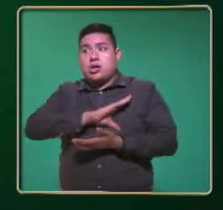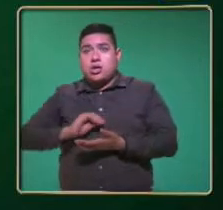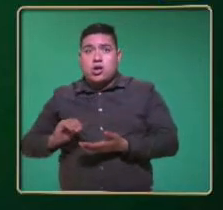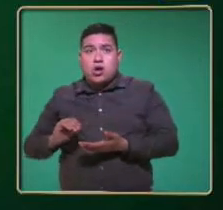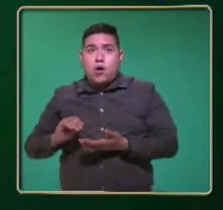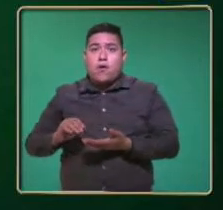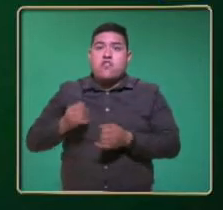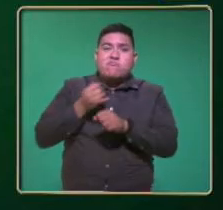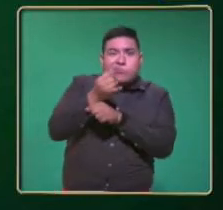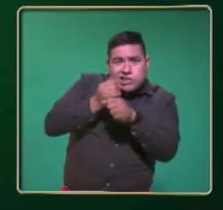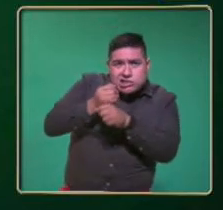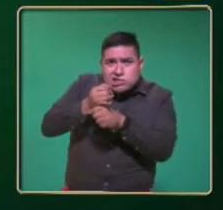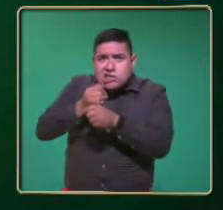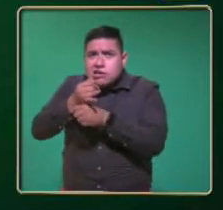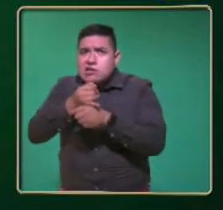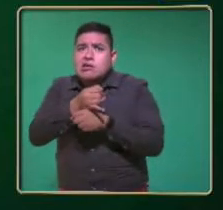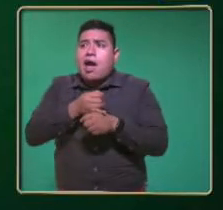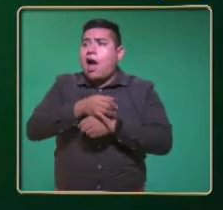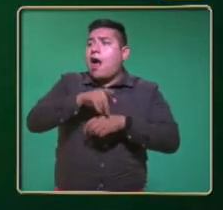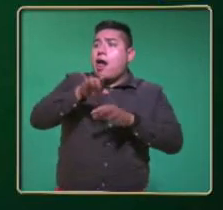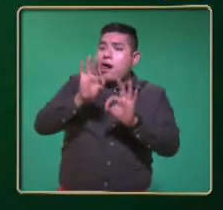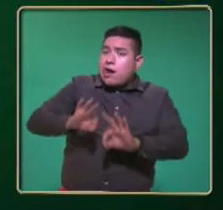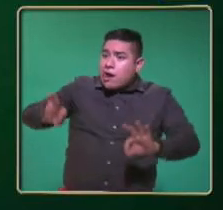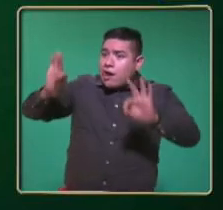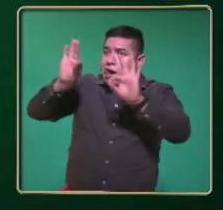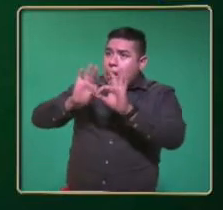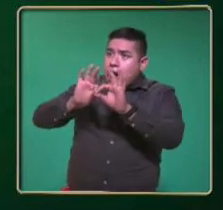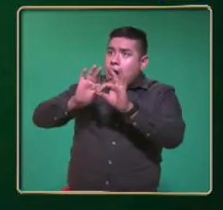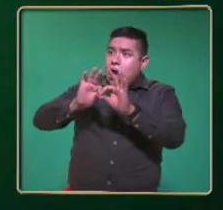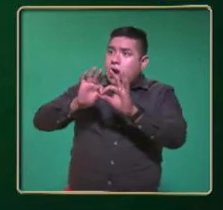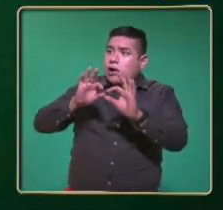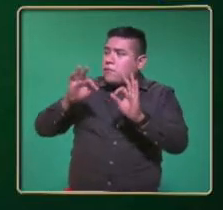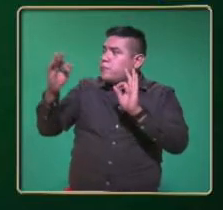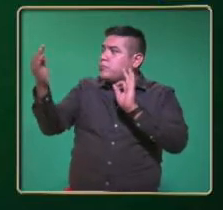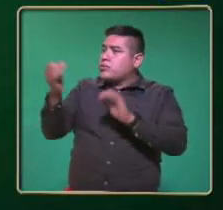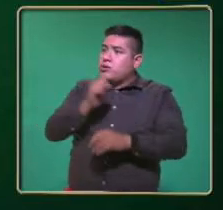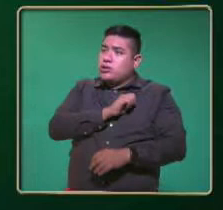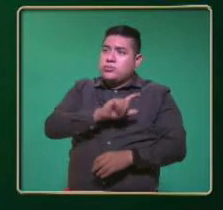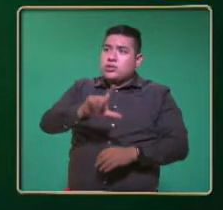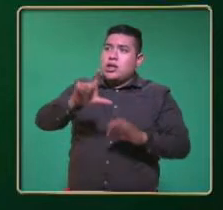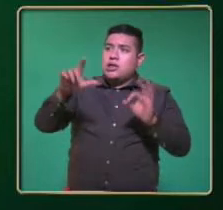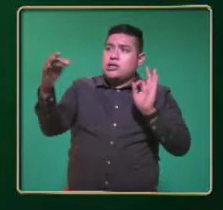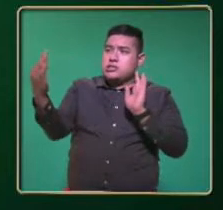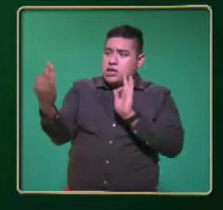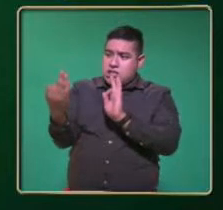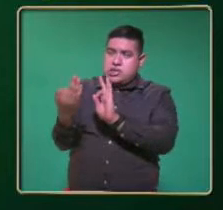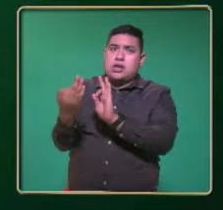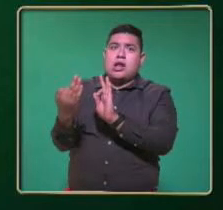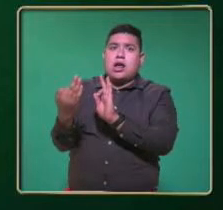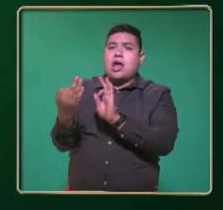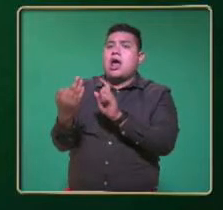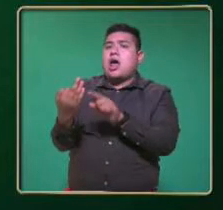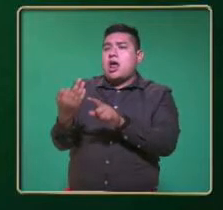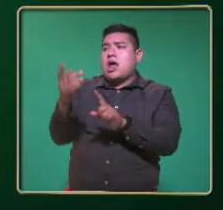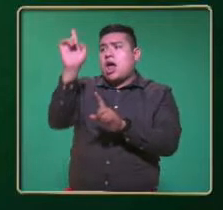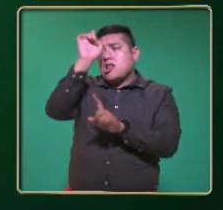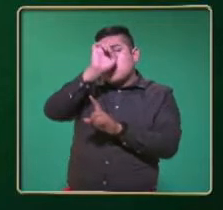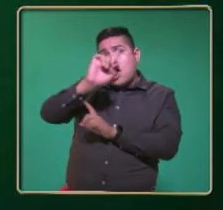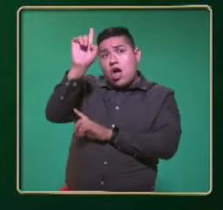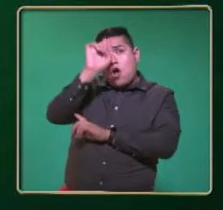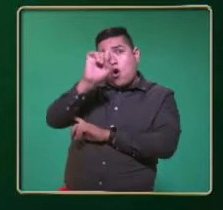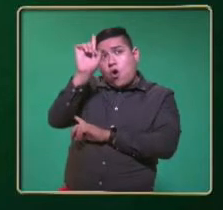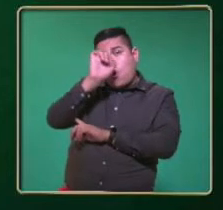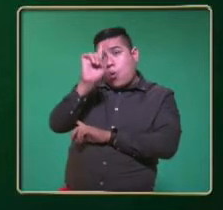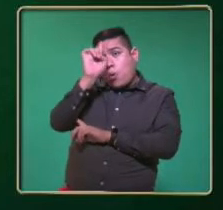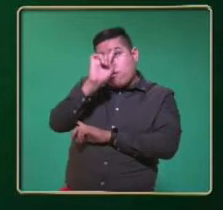hemos mencionado varias veces, es importante primero el acercamiento con el especialista que te oriente un poco acerca de